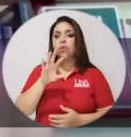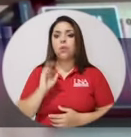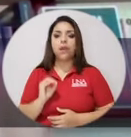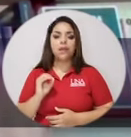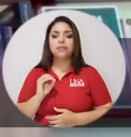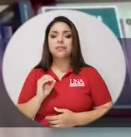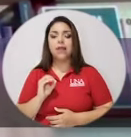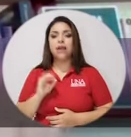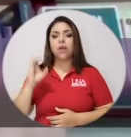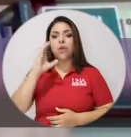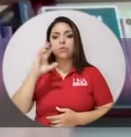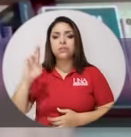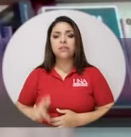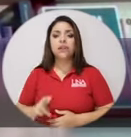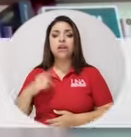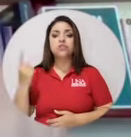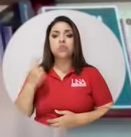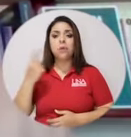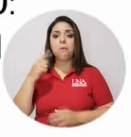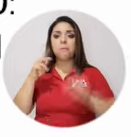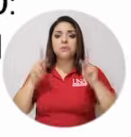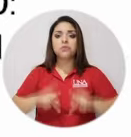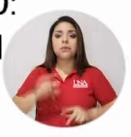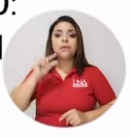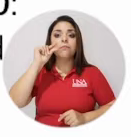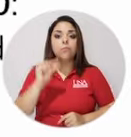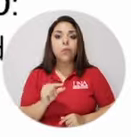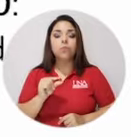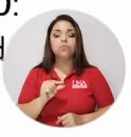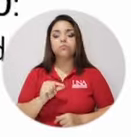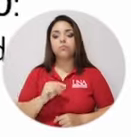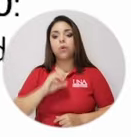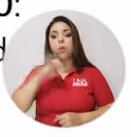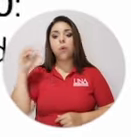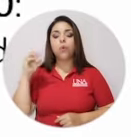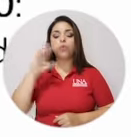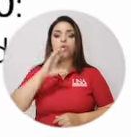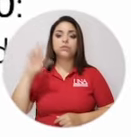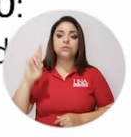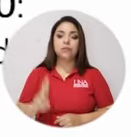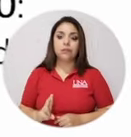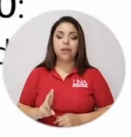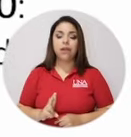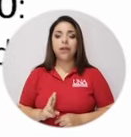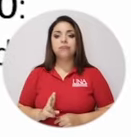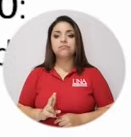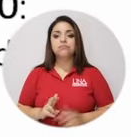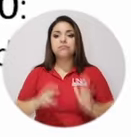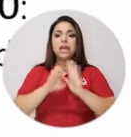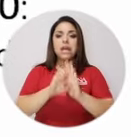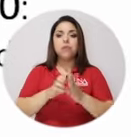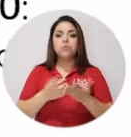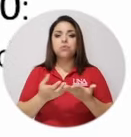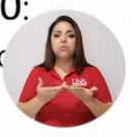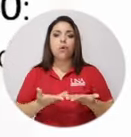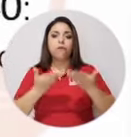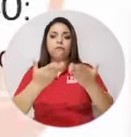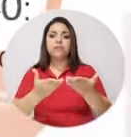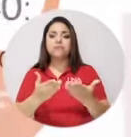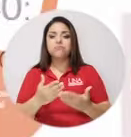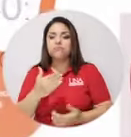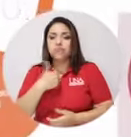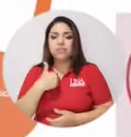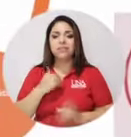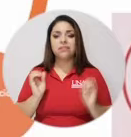de una Costa Rica para unos pocos, ni tampoco un escenario para una Costa Rica que ofrece lo que no